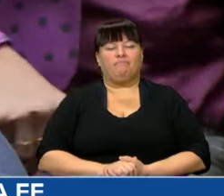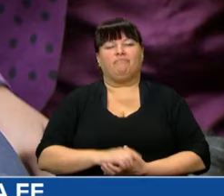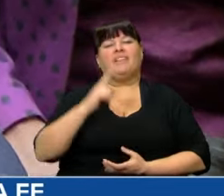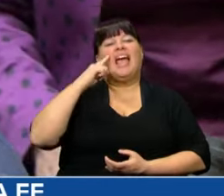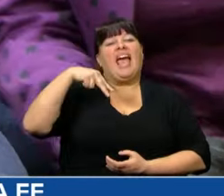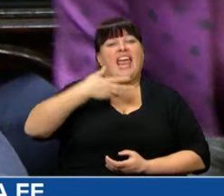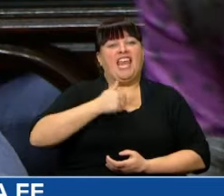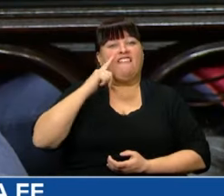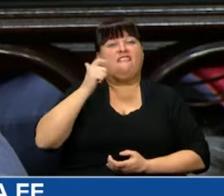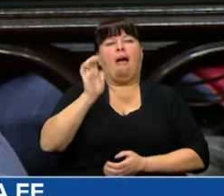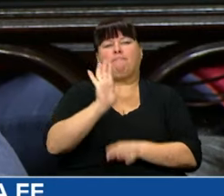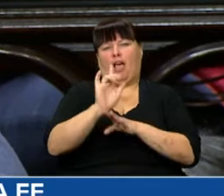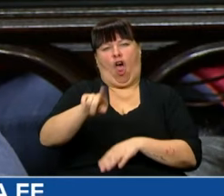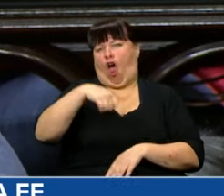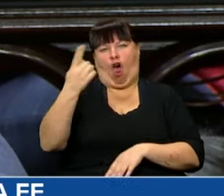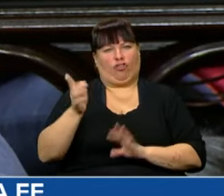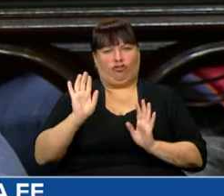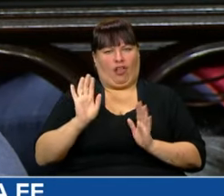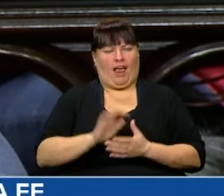infamia es otra cosa, Presidenta.